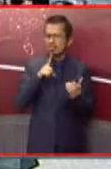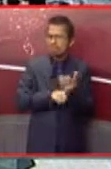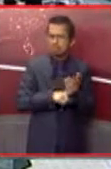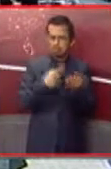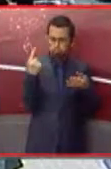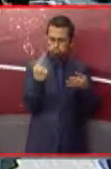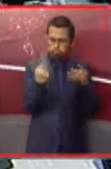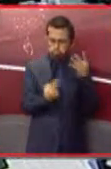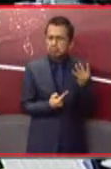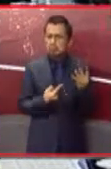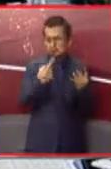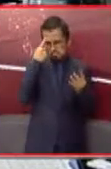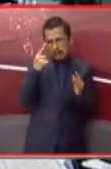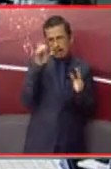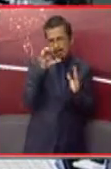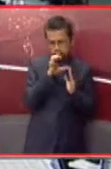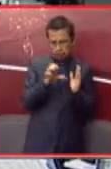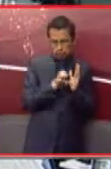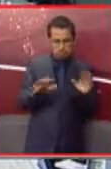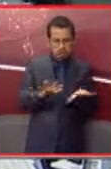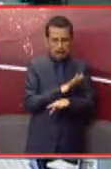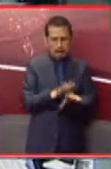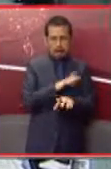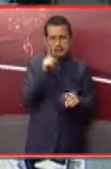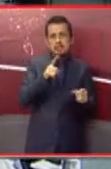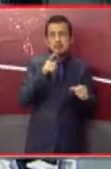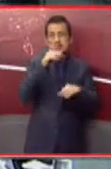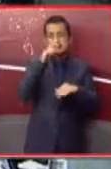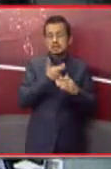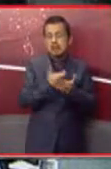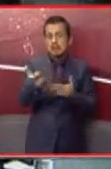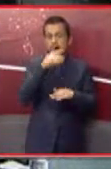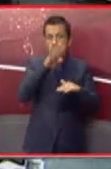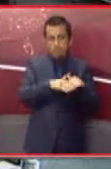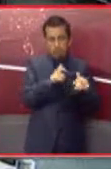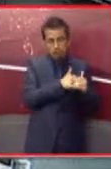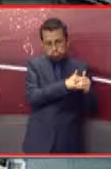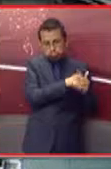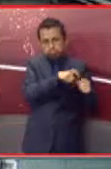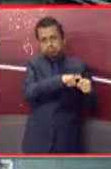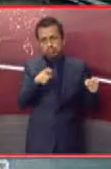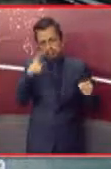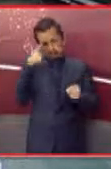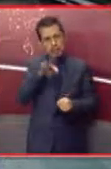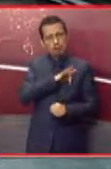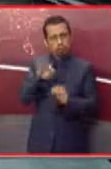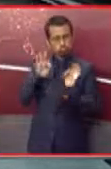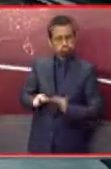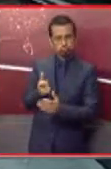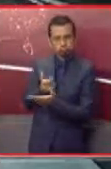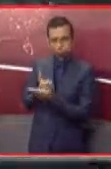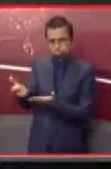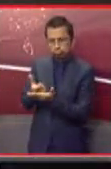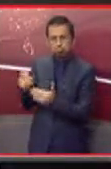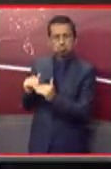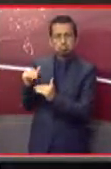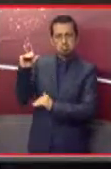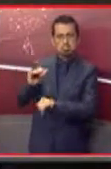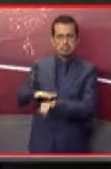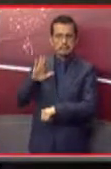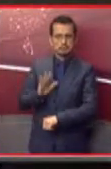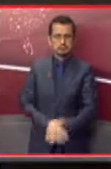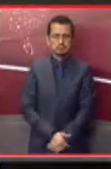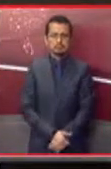desindexación como unidad de cuenta y que contribuirán a instrumentar una política real de incremento al salario mínimo. Prevé la